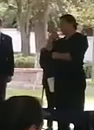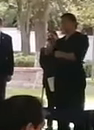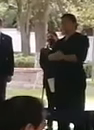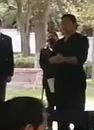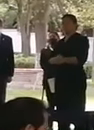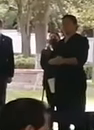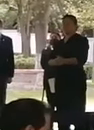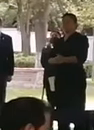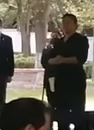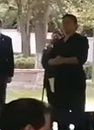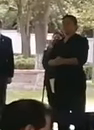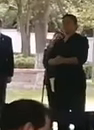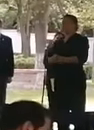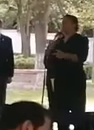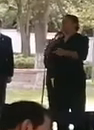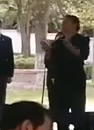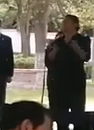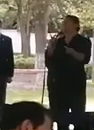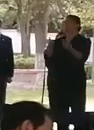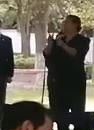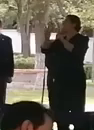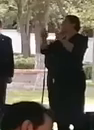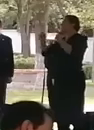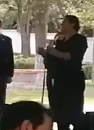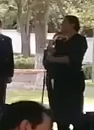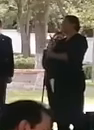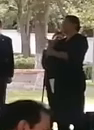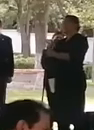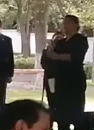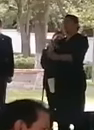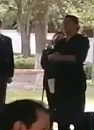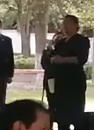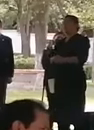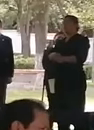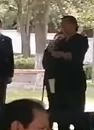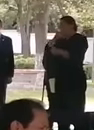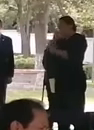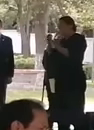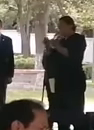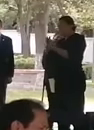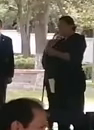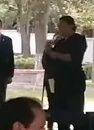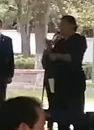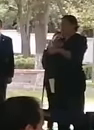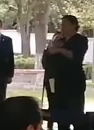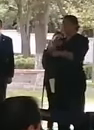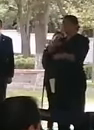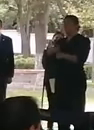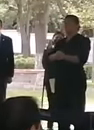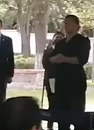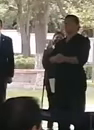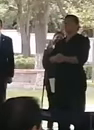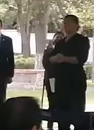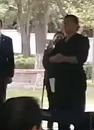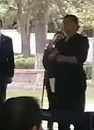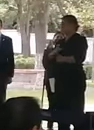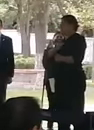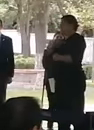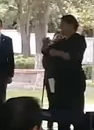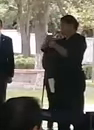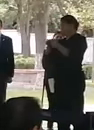preguntarle con respecto al tema de la seguridad. ¿Qué tanto preocupa a Estados Unidos la inseguridad que se vive en México? Hablo de